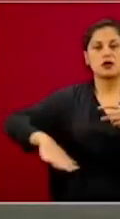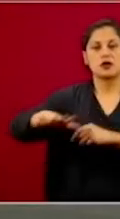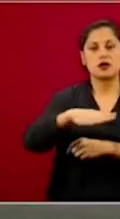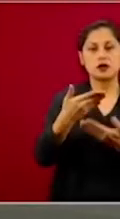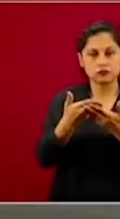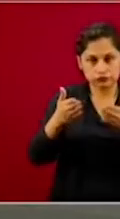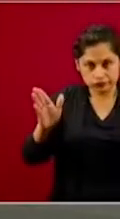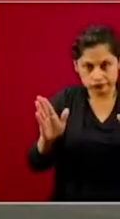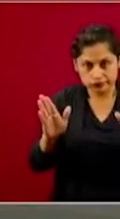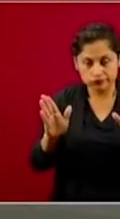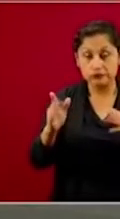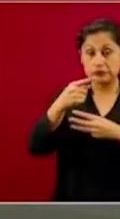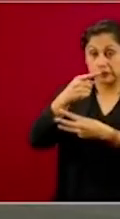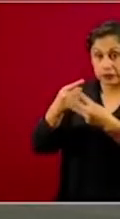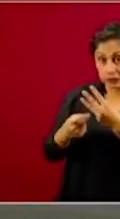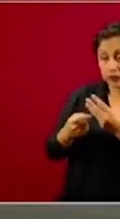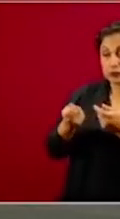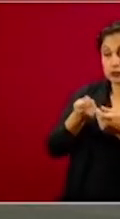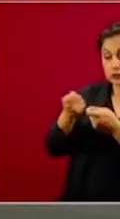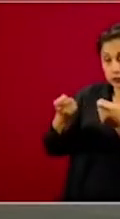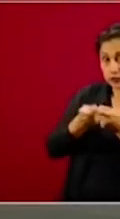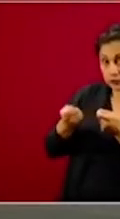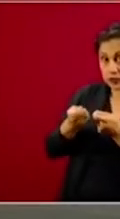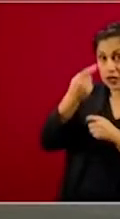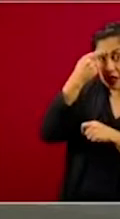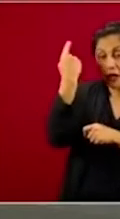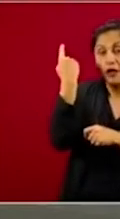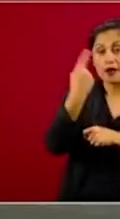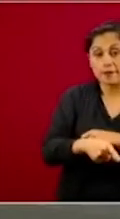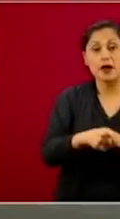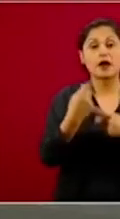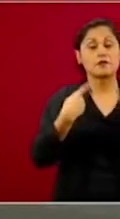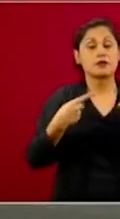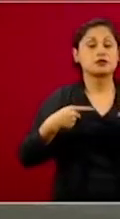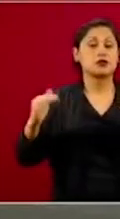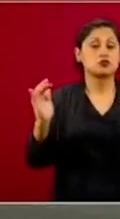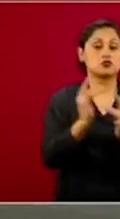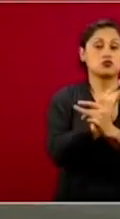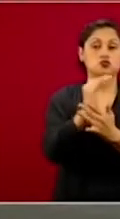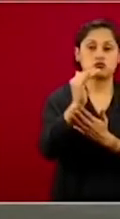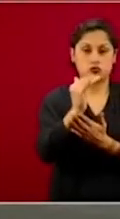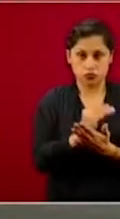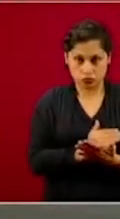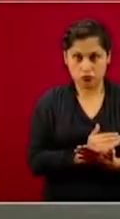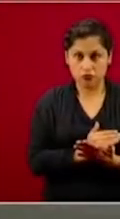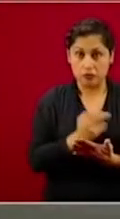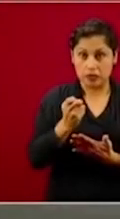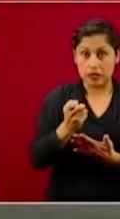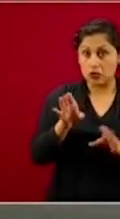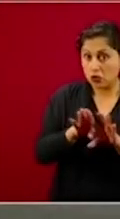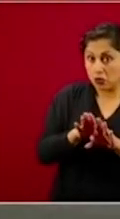tanto, la responsabilidad de que haya una desmovilización fuera del espacio público es de esos elementos